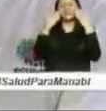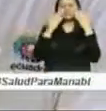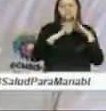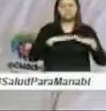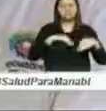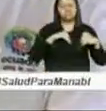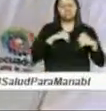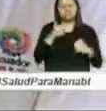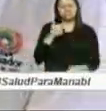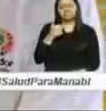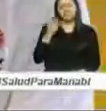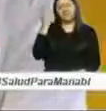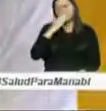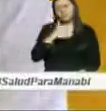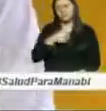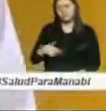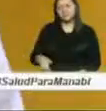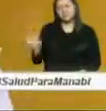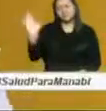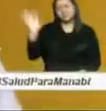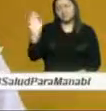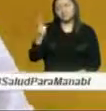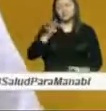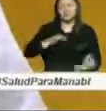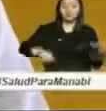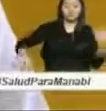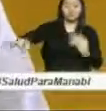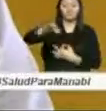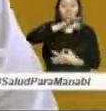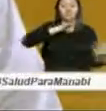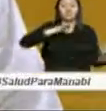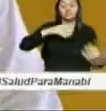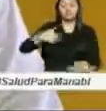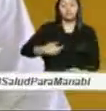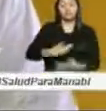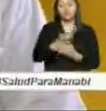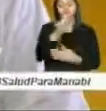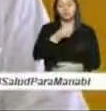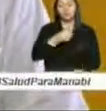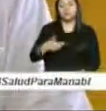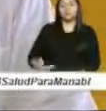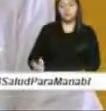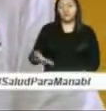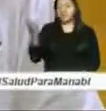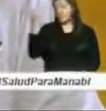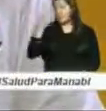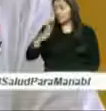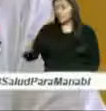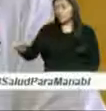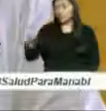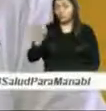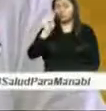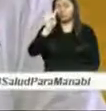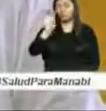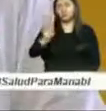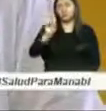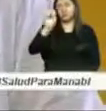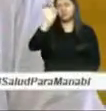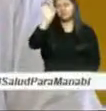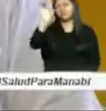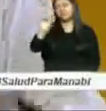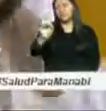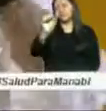ojalá que el presidente que me reemplace al final de su mandato pueda, como yo, con la frente en alto, con la